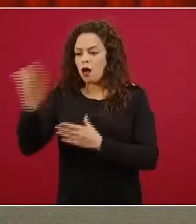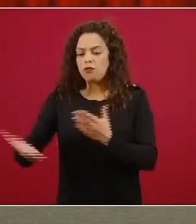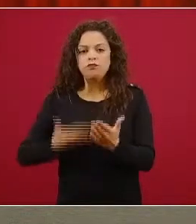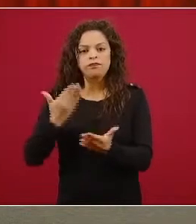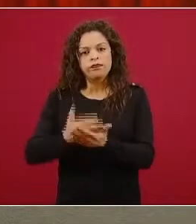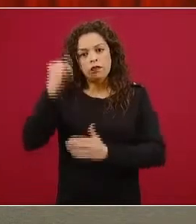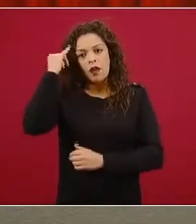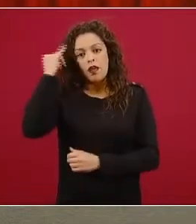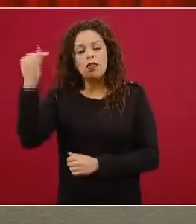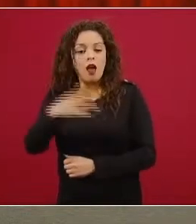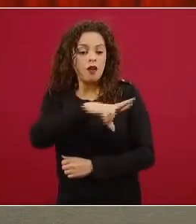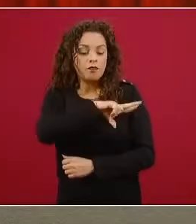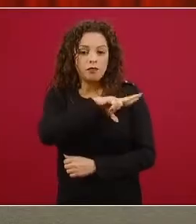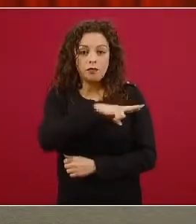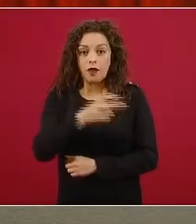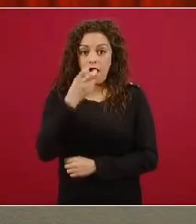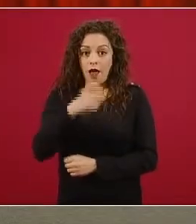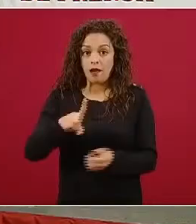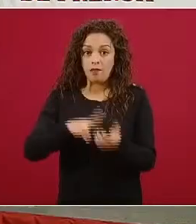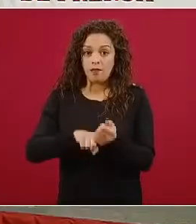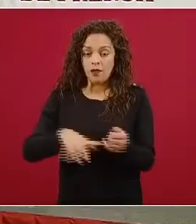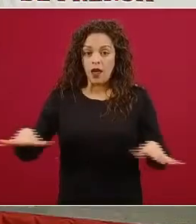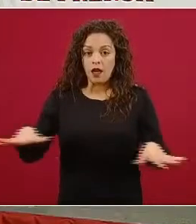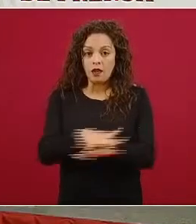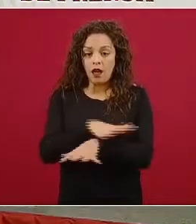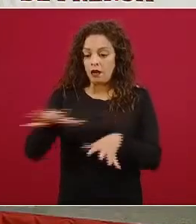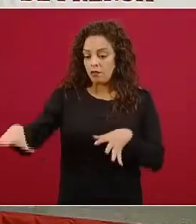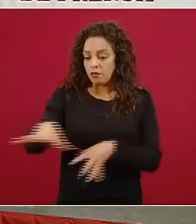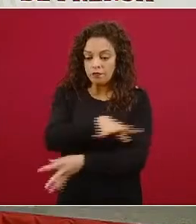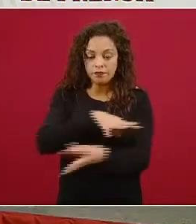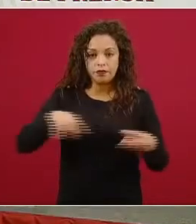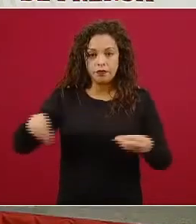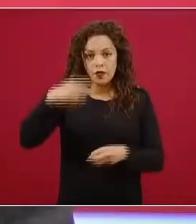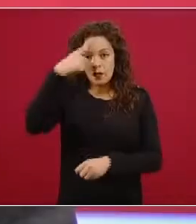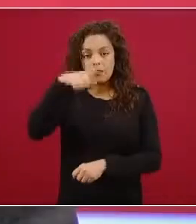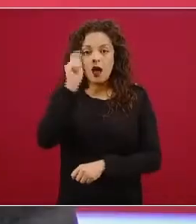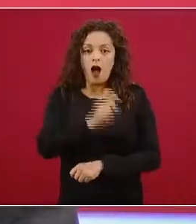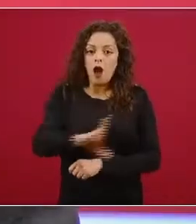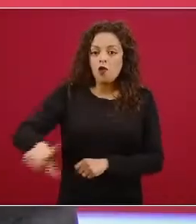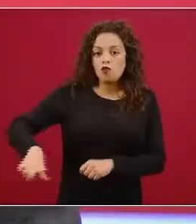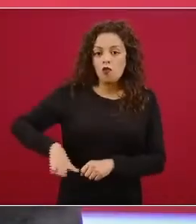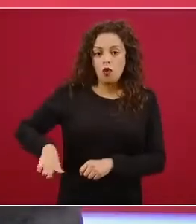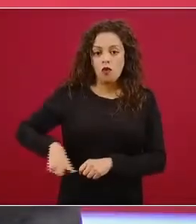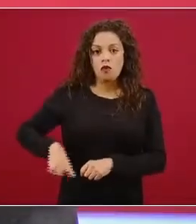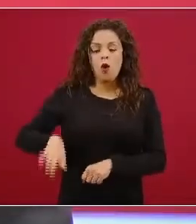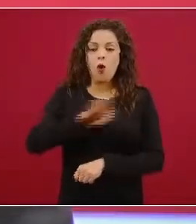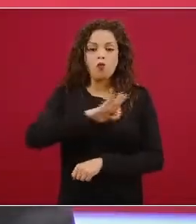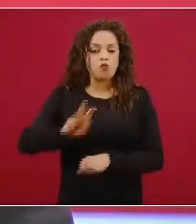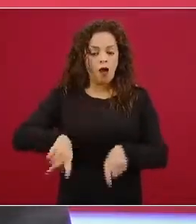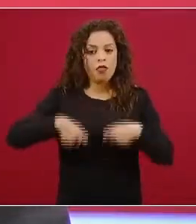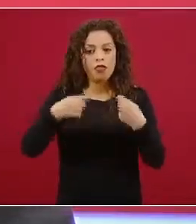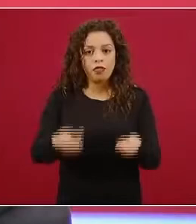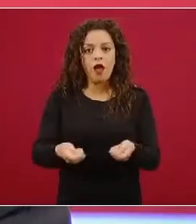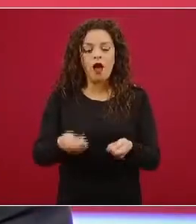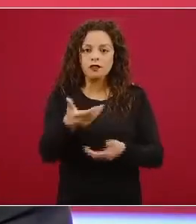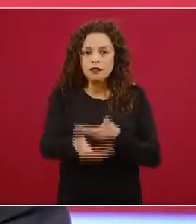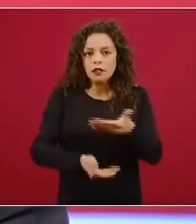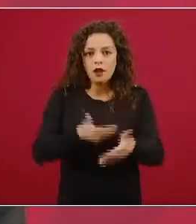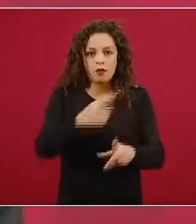privadas que sustituyeron las capacidades de los gobiernos de proveer una serie de